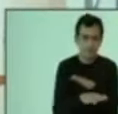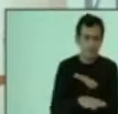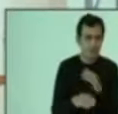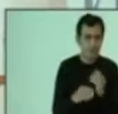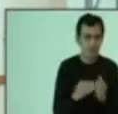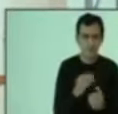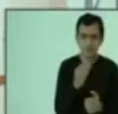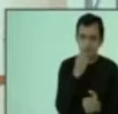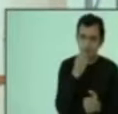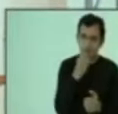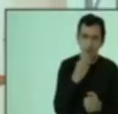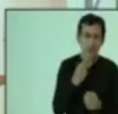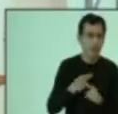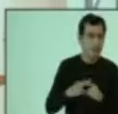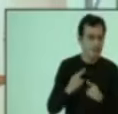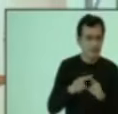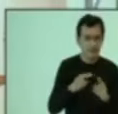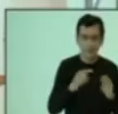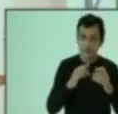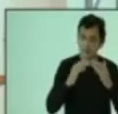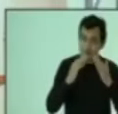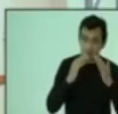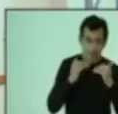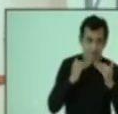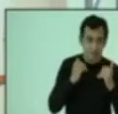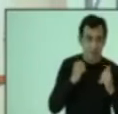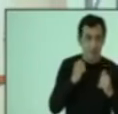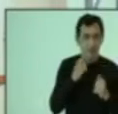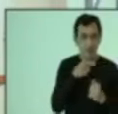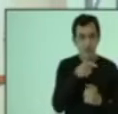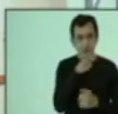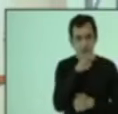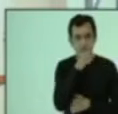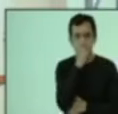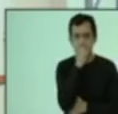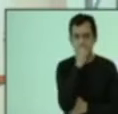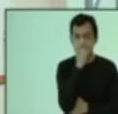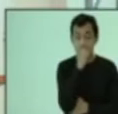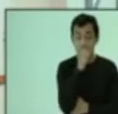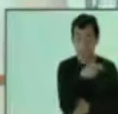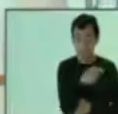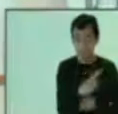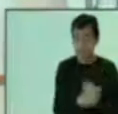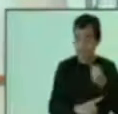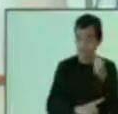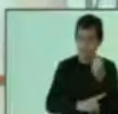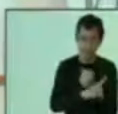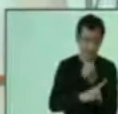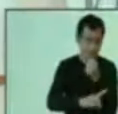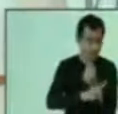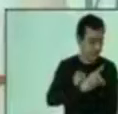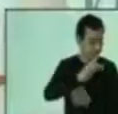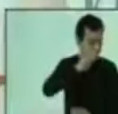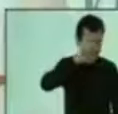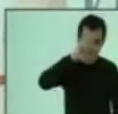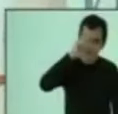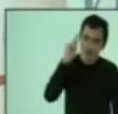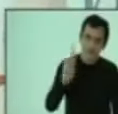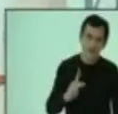y que en las comunidades tienen el problema principalmente del